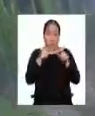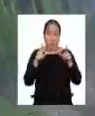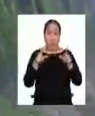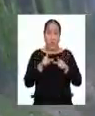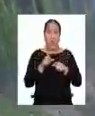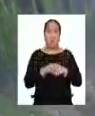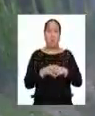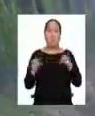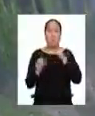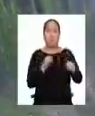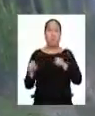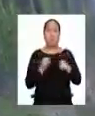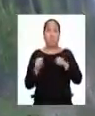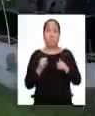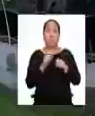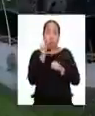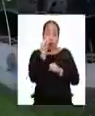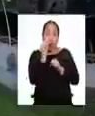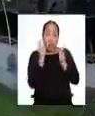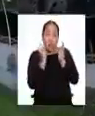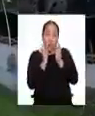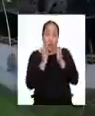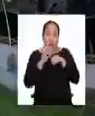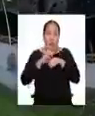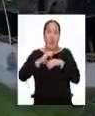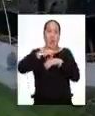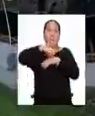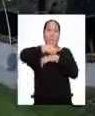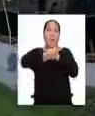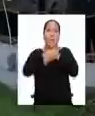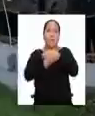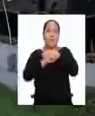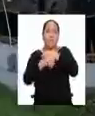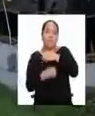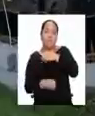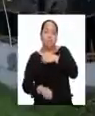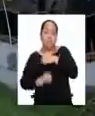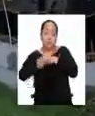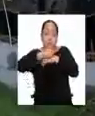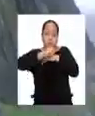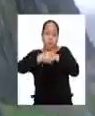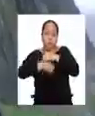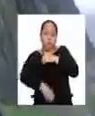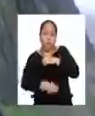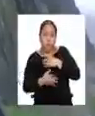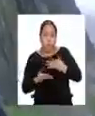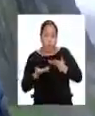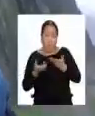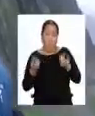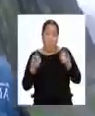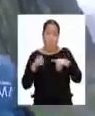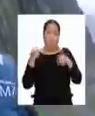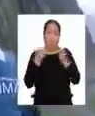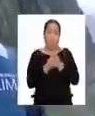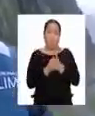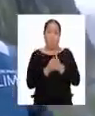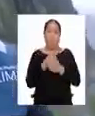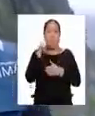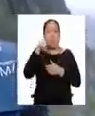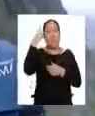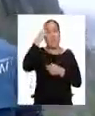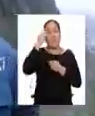a movimientos sísmicos muy pequeños se desprenden las piedras y pueden ocasionar accidentes. Por eso es la razón de